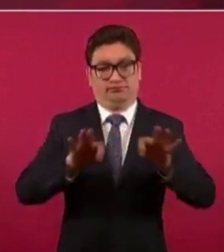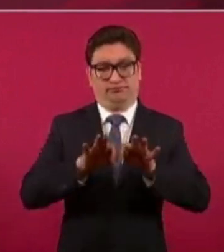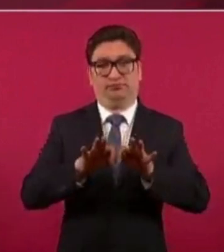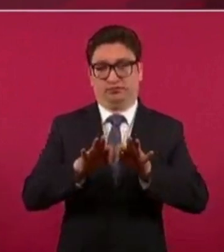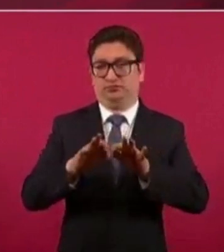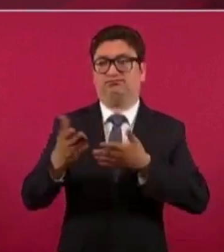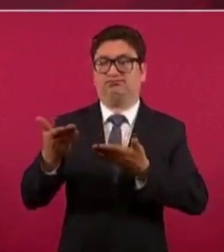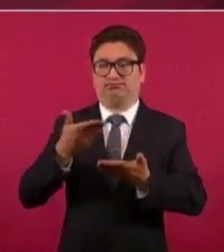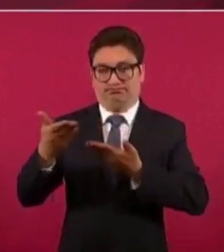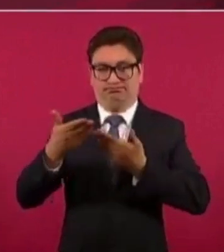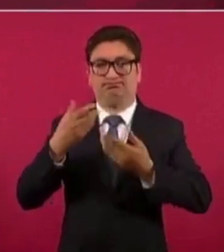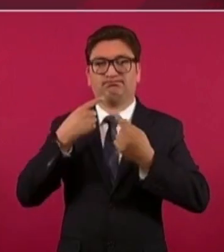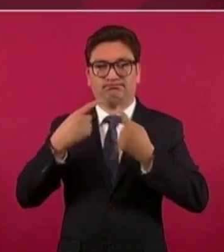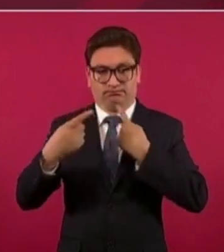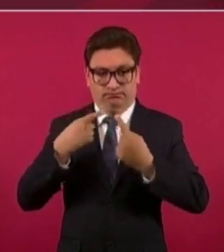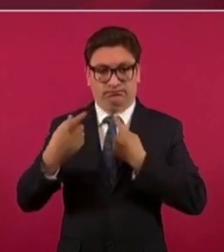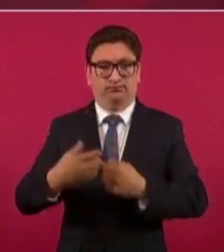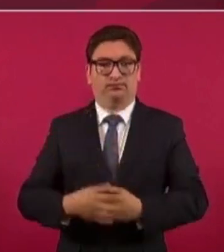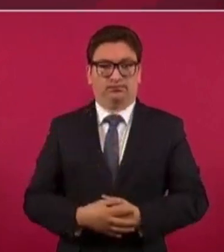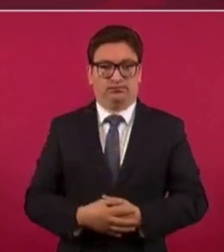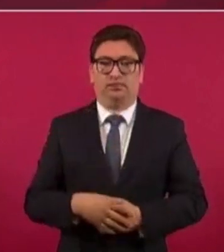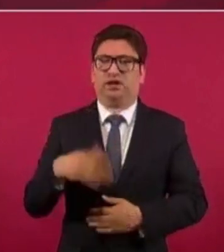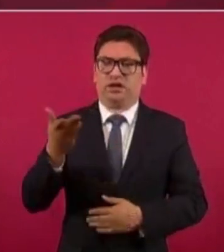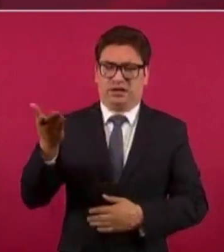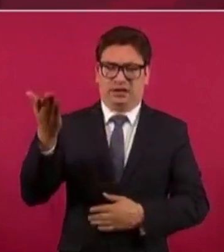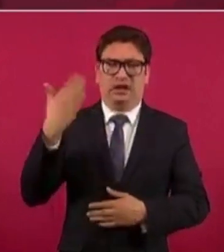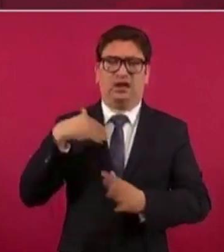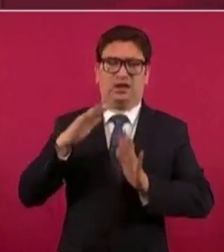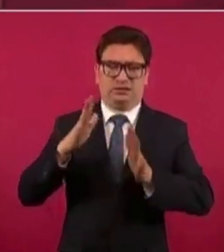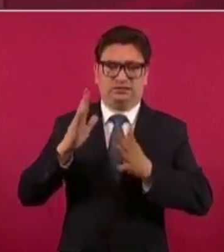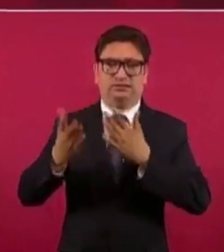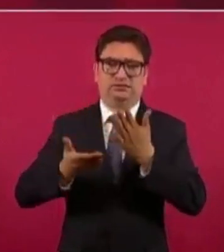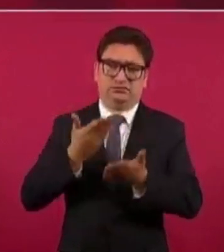a tratar. Lo hemos venido planteando,